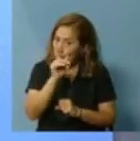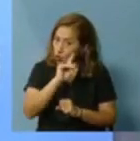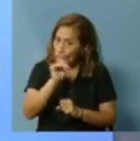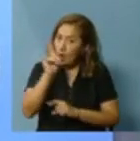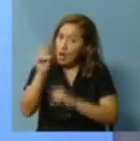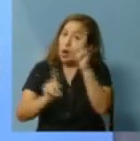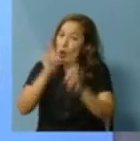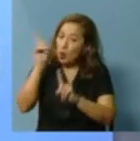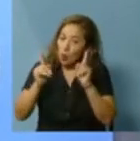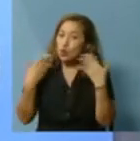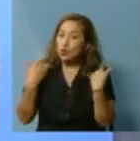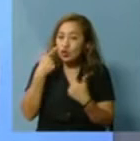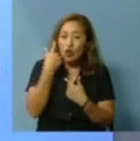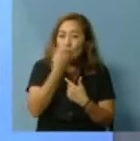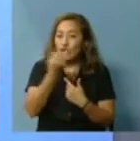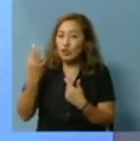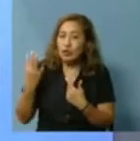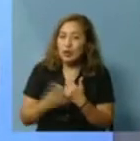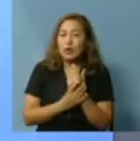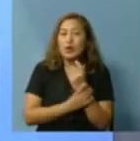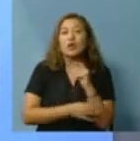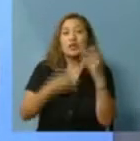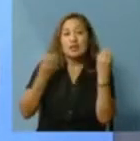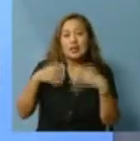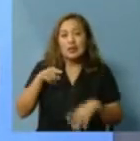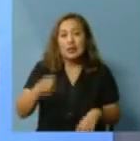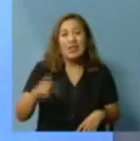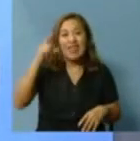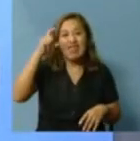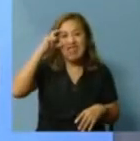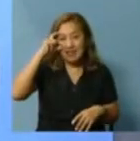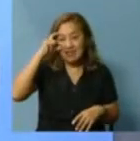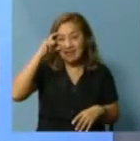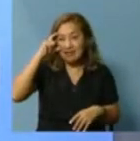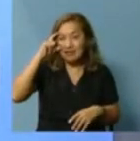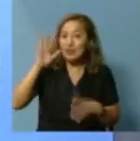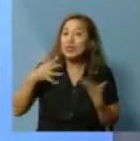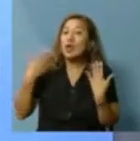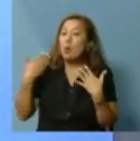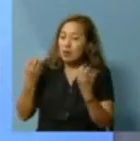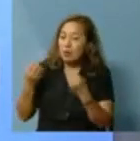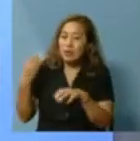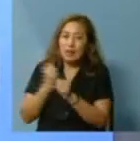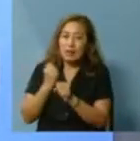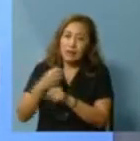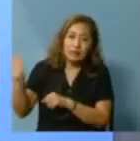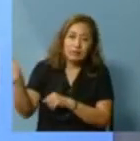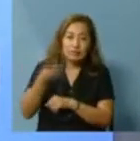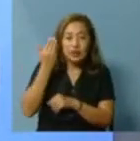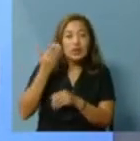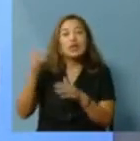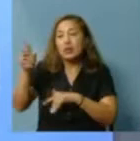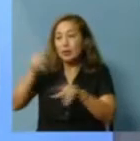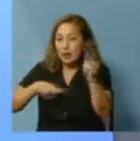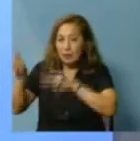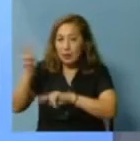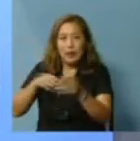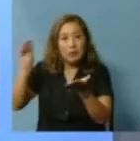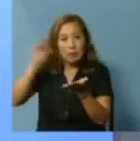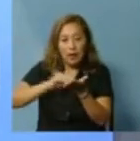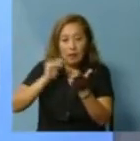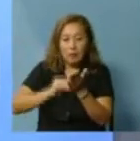hizo todo este relevamiento y ya se tomaron bien que estaban lo menos en condiciones y se va a seguir tomando en forma